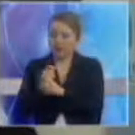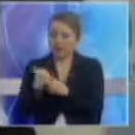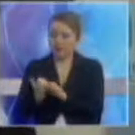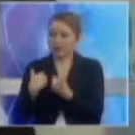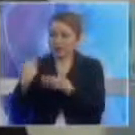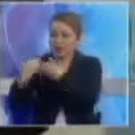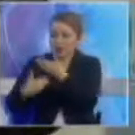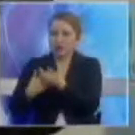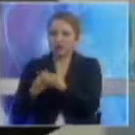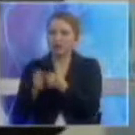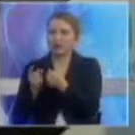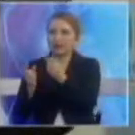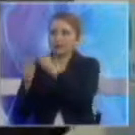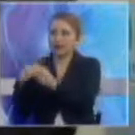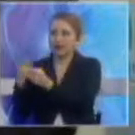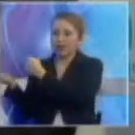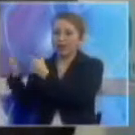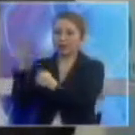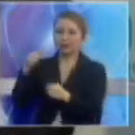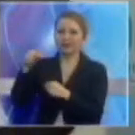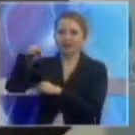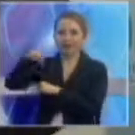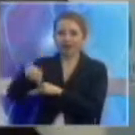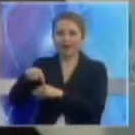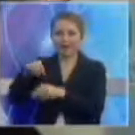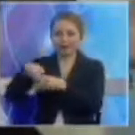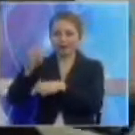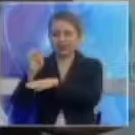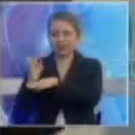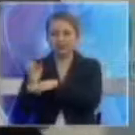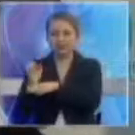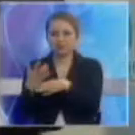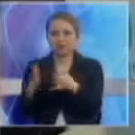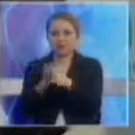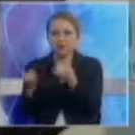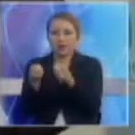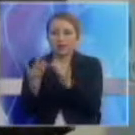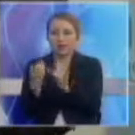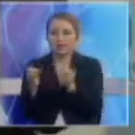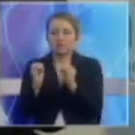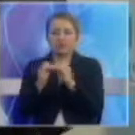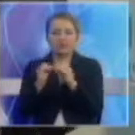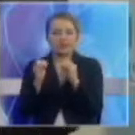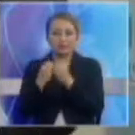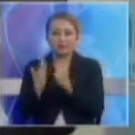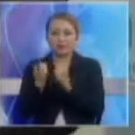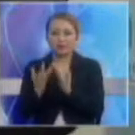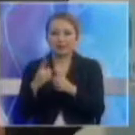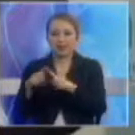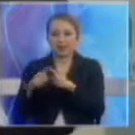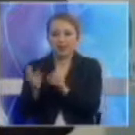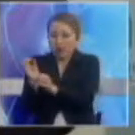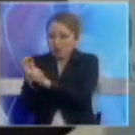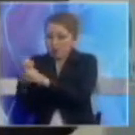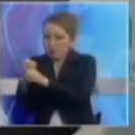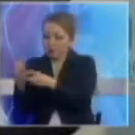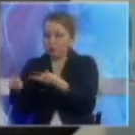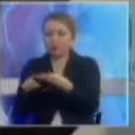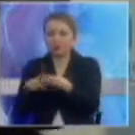de migración hacia nuestro país. Hemos tenido miles, literalmente miles de